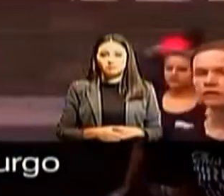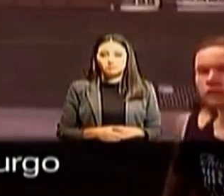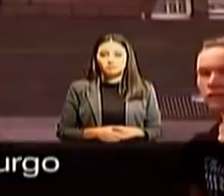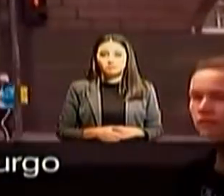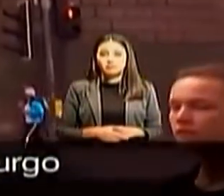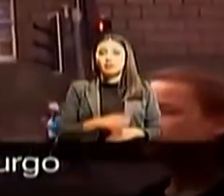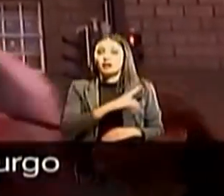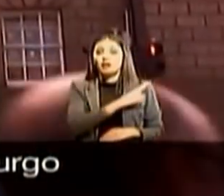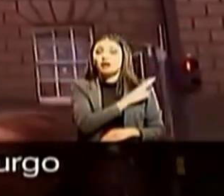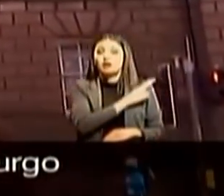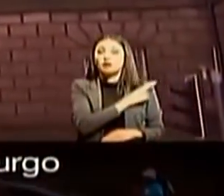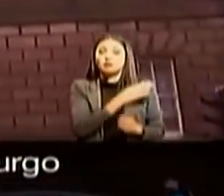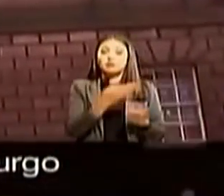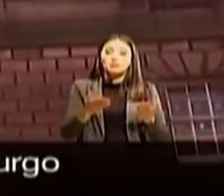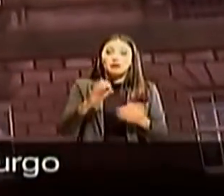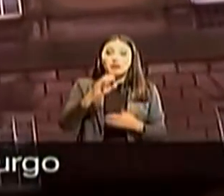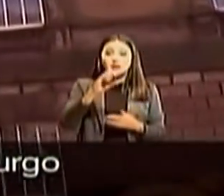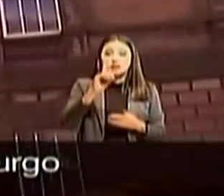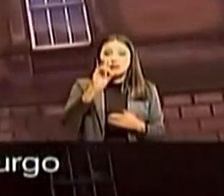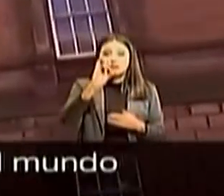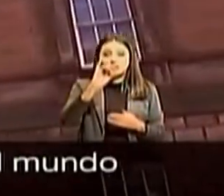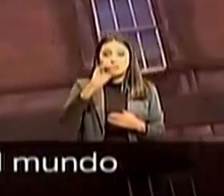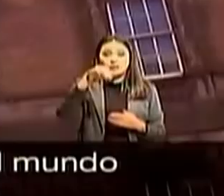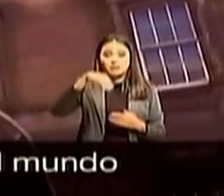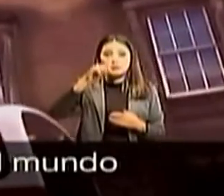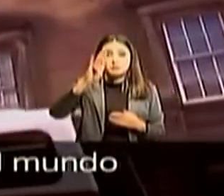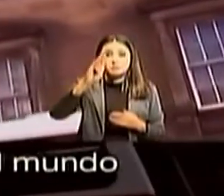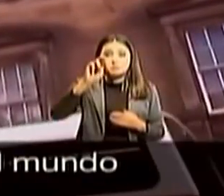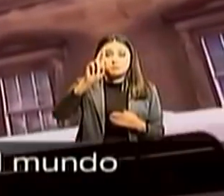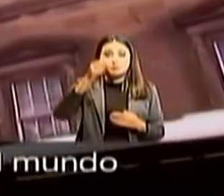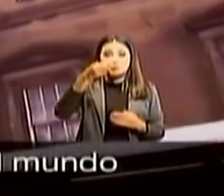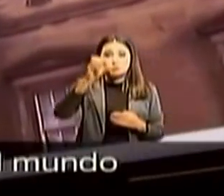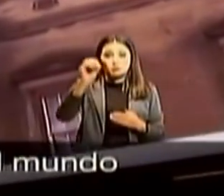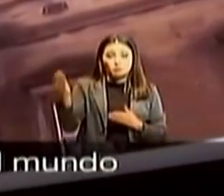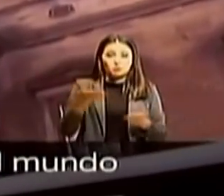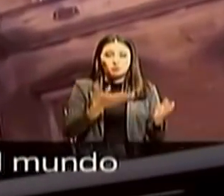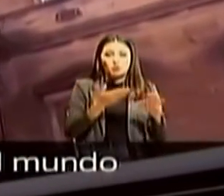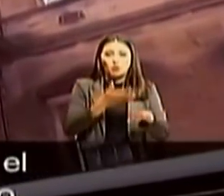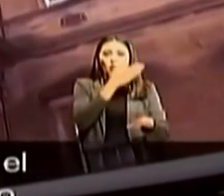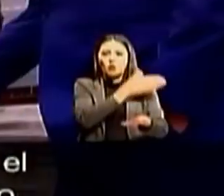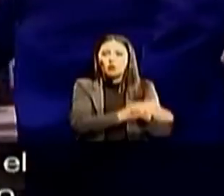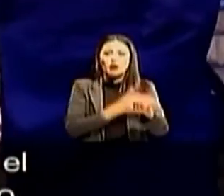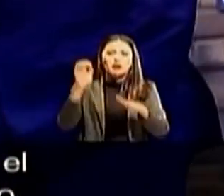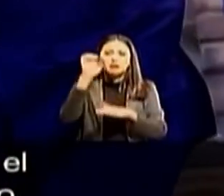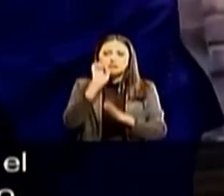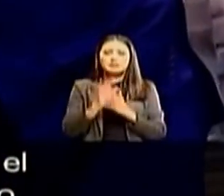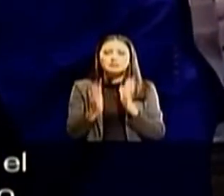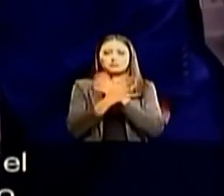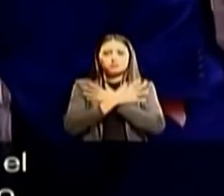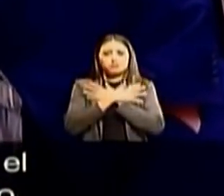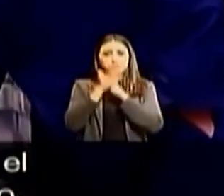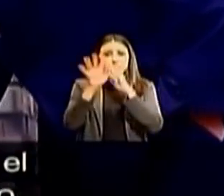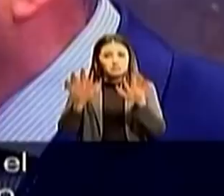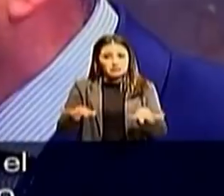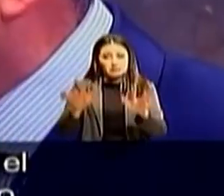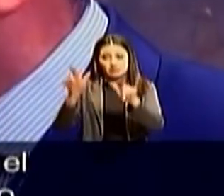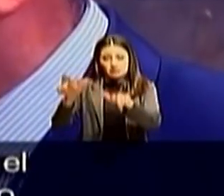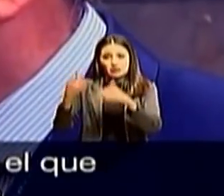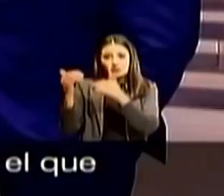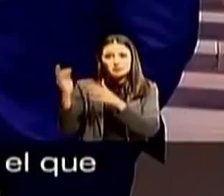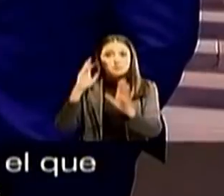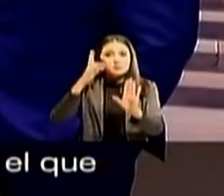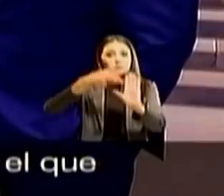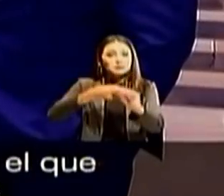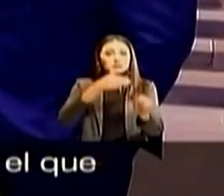La Universidad de Edimburgo, fundada en 1582 y una de las más antiguas del mundo de habla inglesa, fue el lugar al que llegó el presidente Lenín